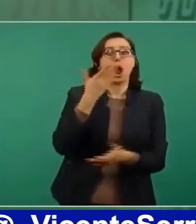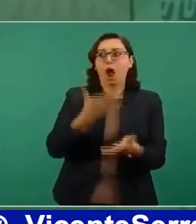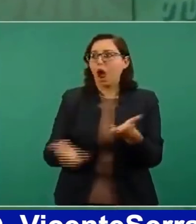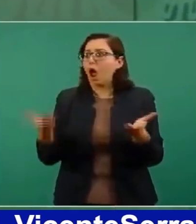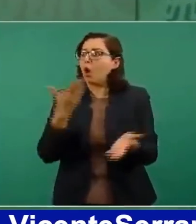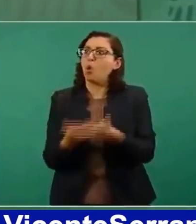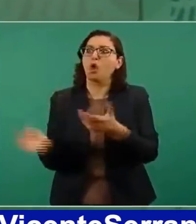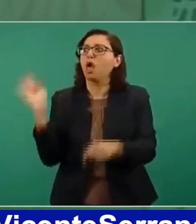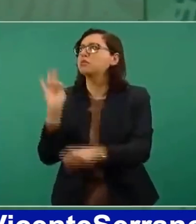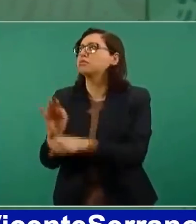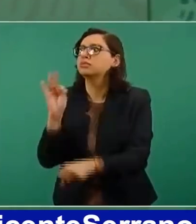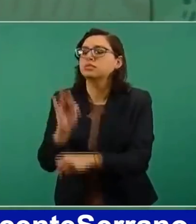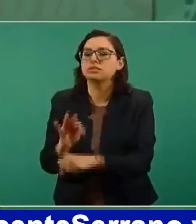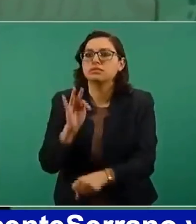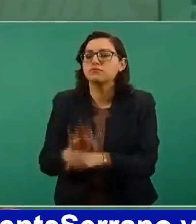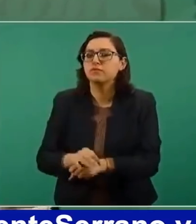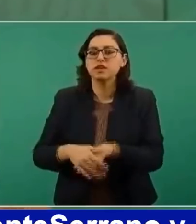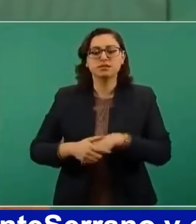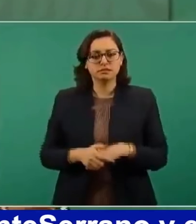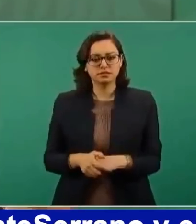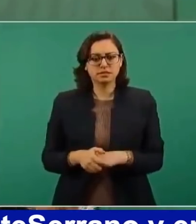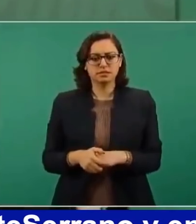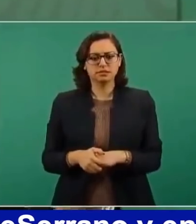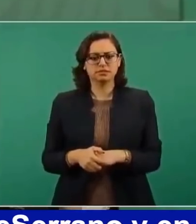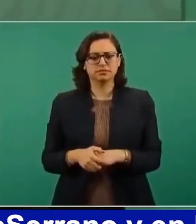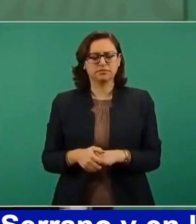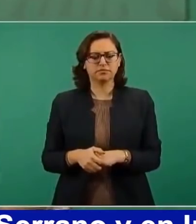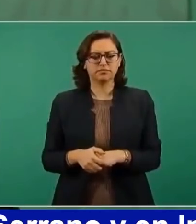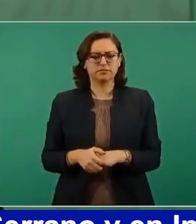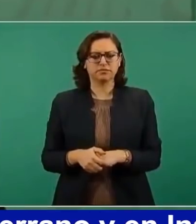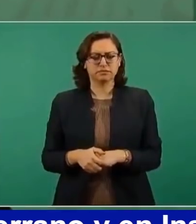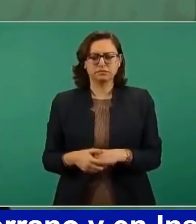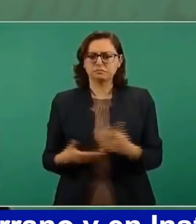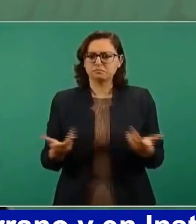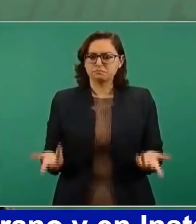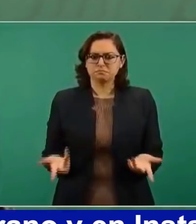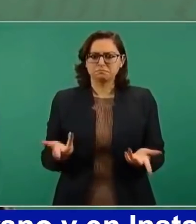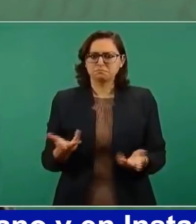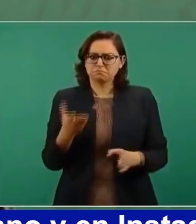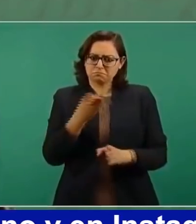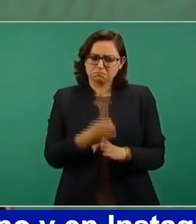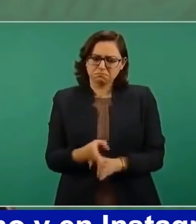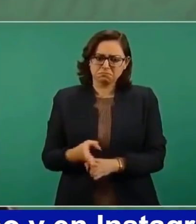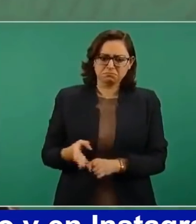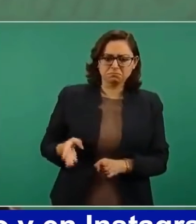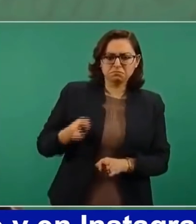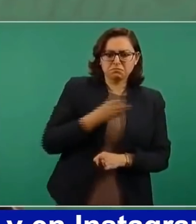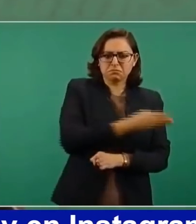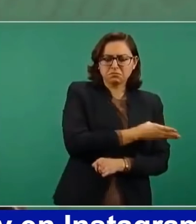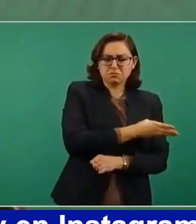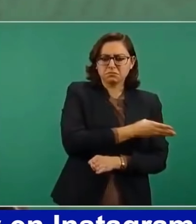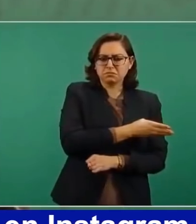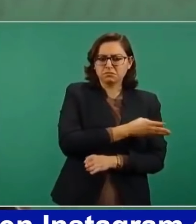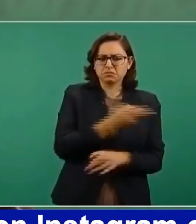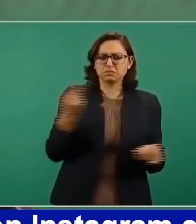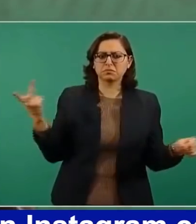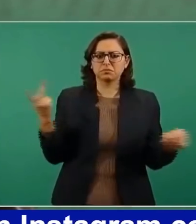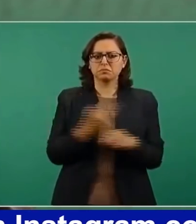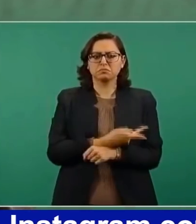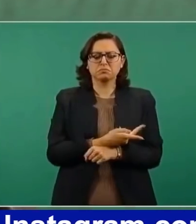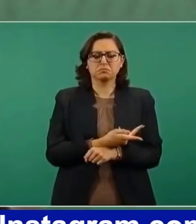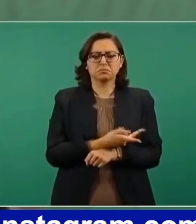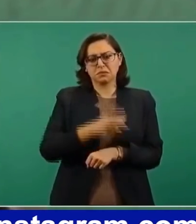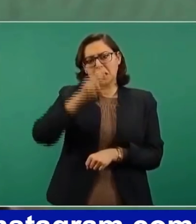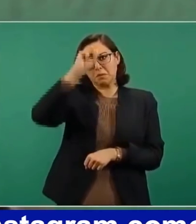los que no dijeron nada cuando se llevó a cabo la fiebre de las